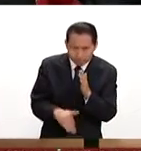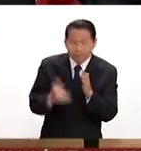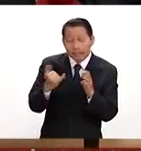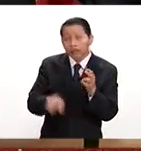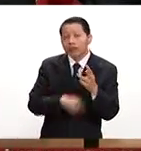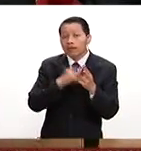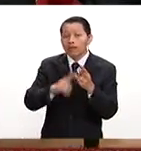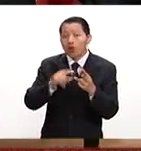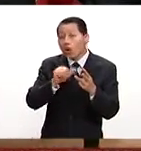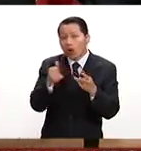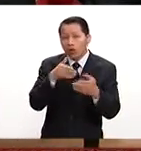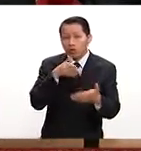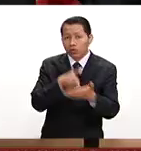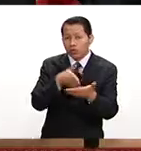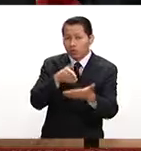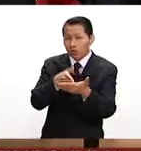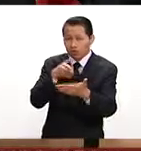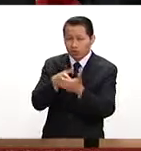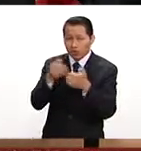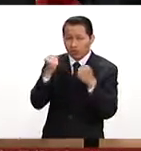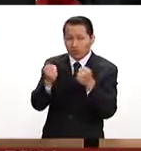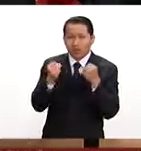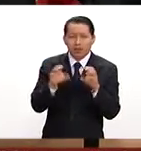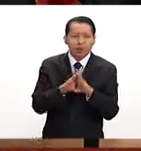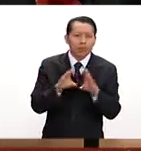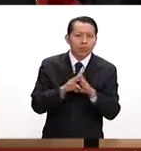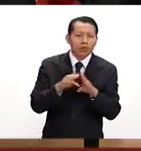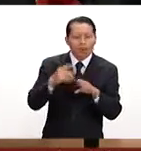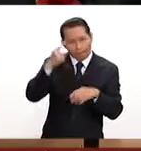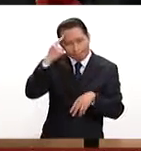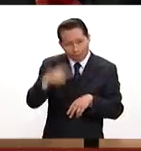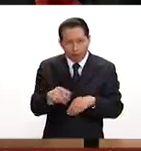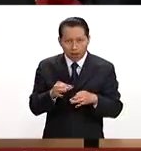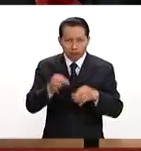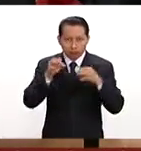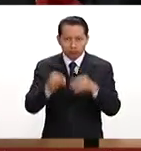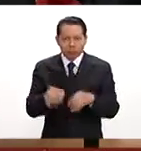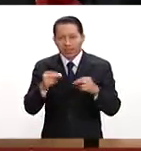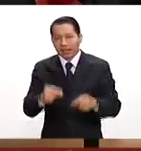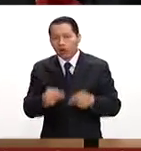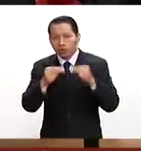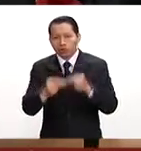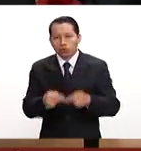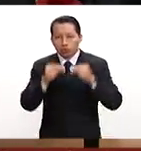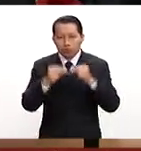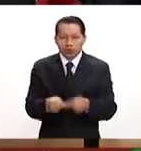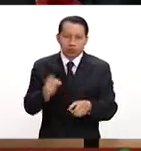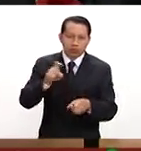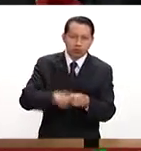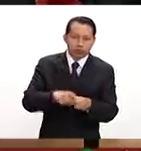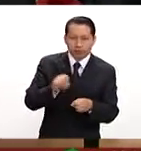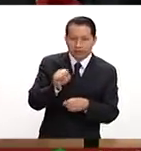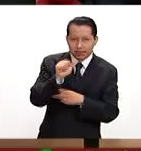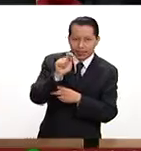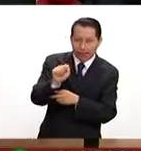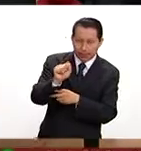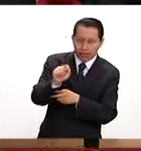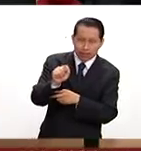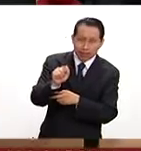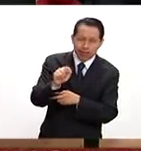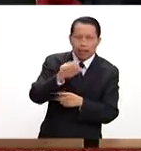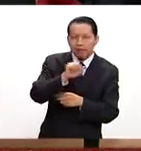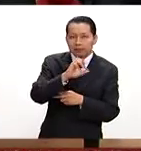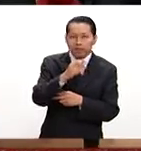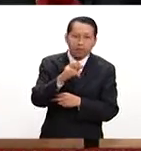gran obstáculo que ellos perciben en todo el tema de la formalización de los negocios, ¿no? Es decir, inscribirte en Hacienda